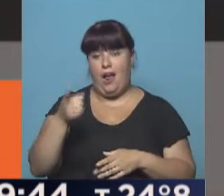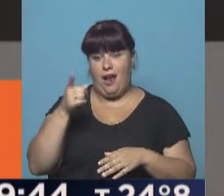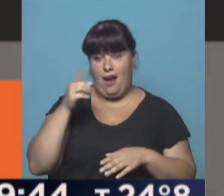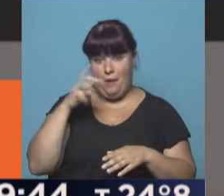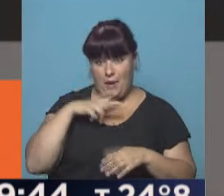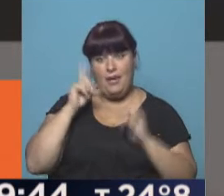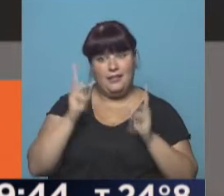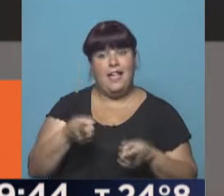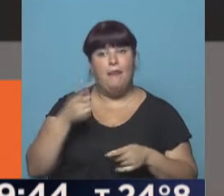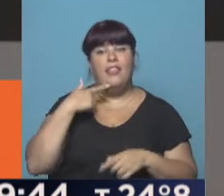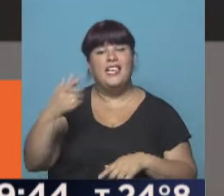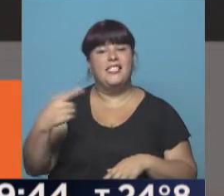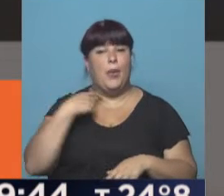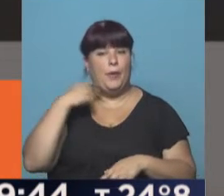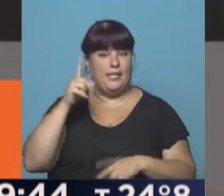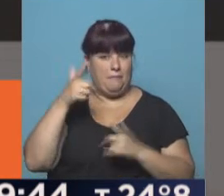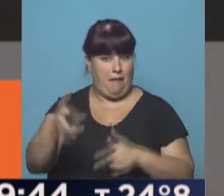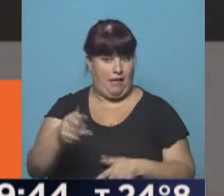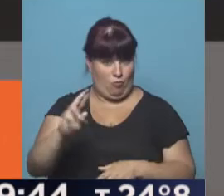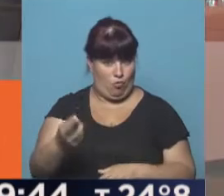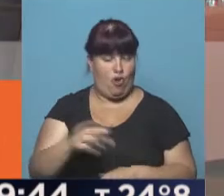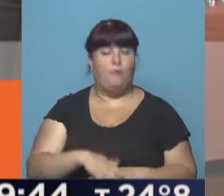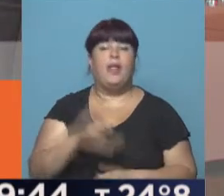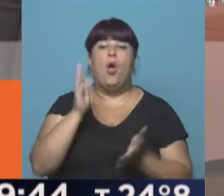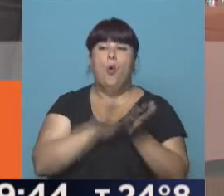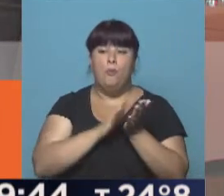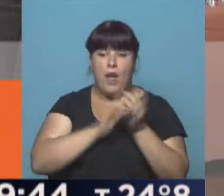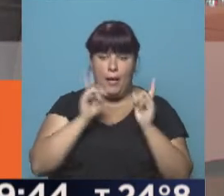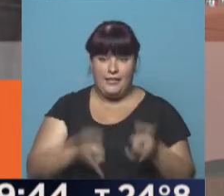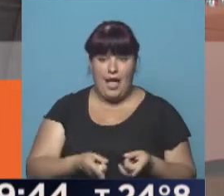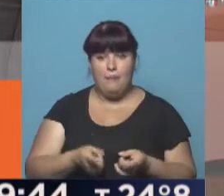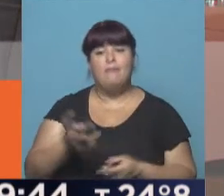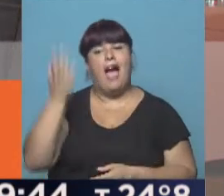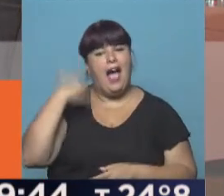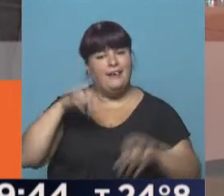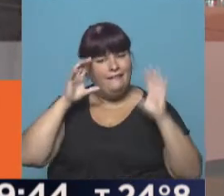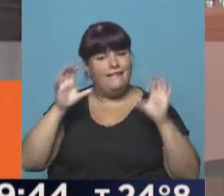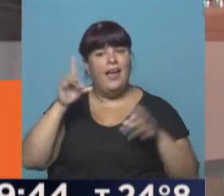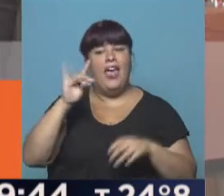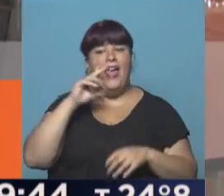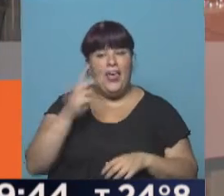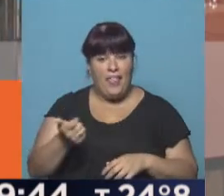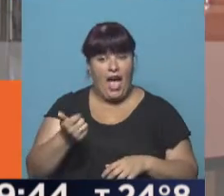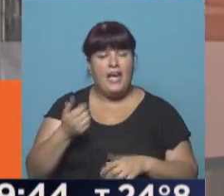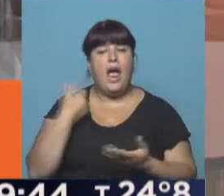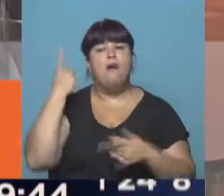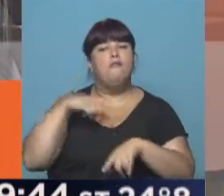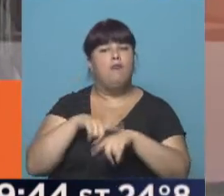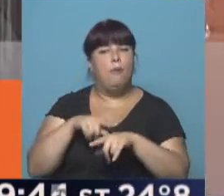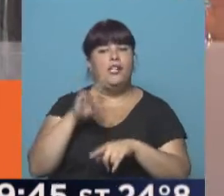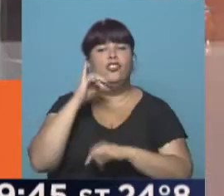fue víctima de un homicidio bueno dentro de las pruebas está lo que ya se lo recordaba también la daia que aportó en su momento